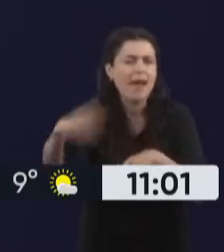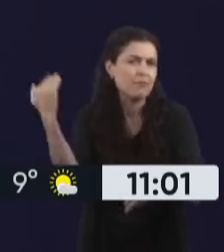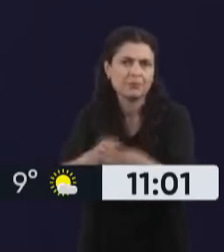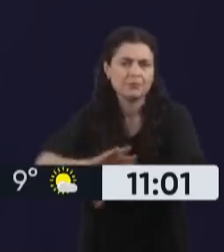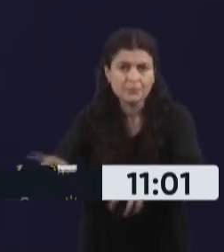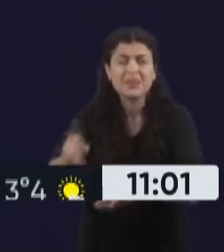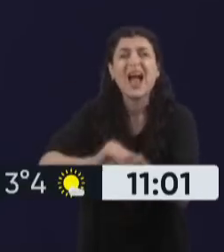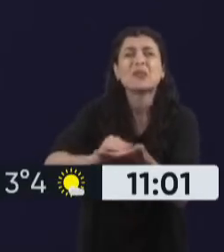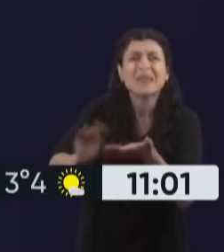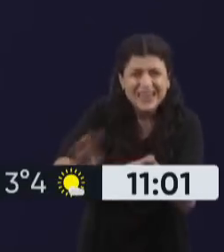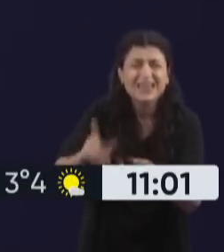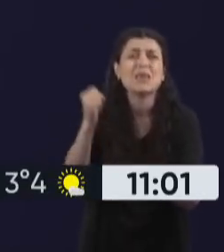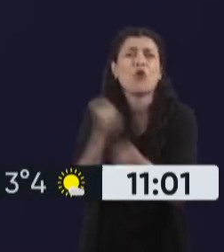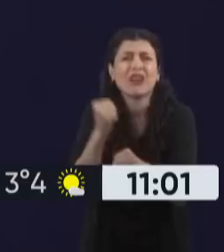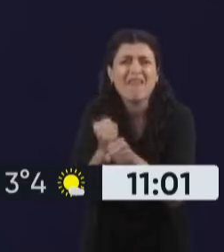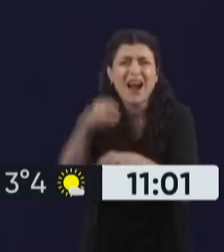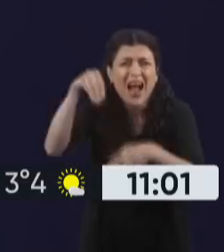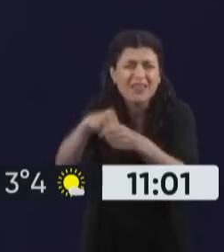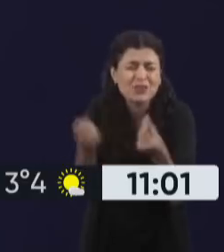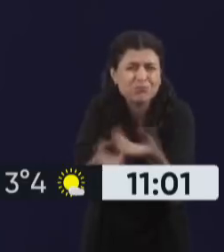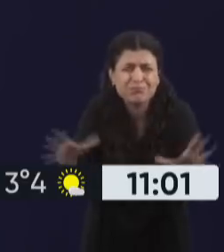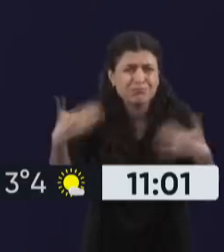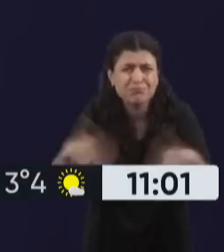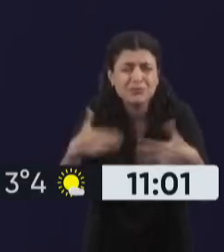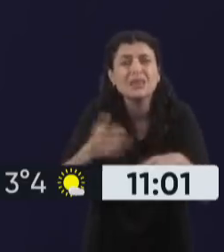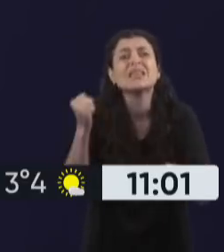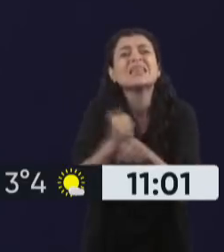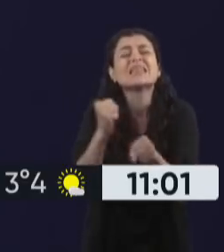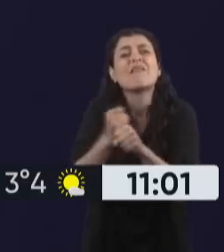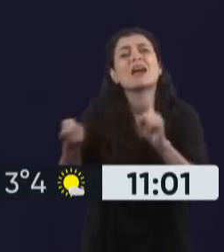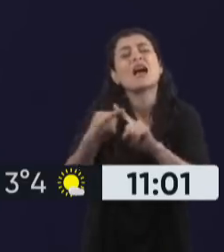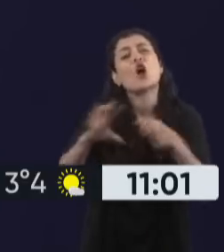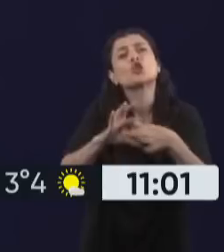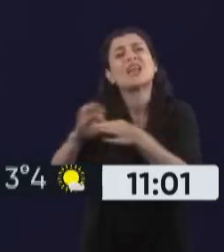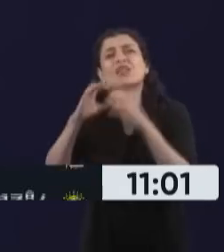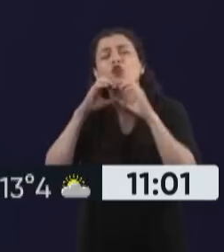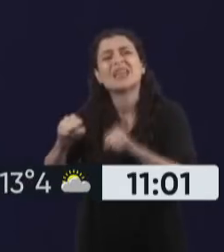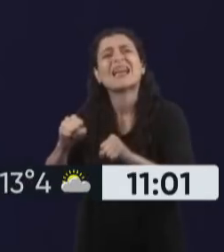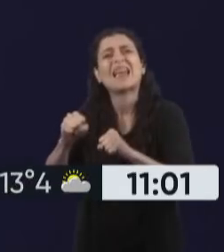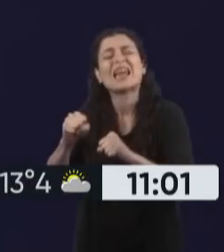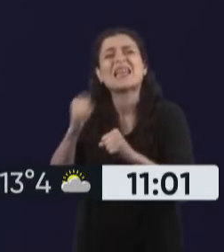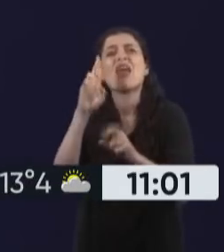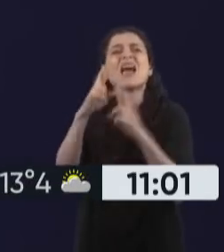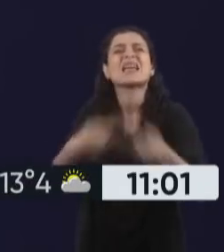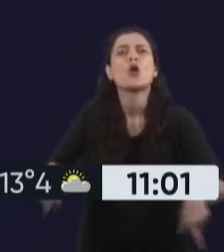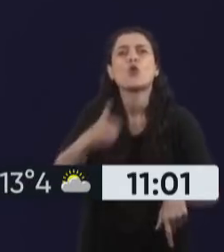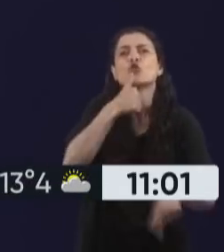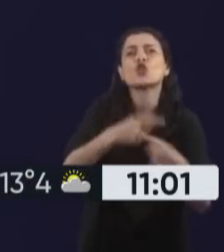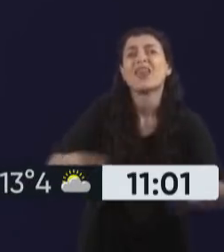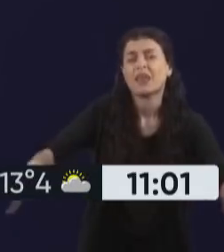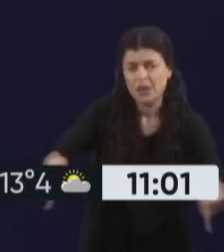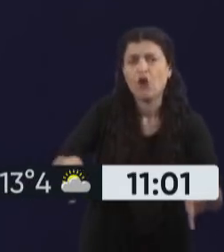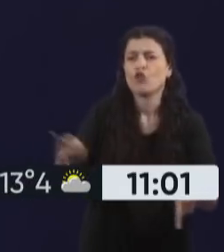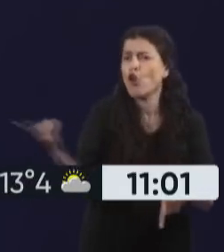administrativa que duplicaba sus funciones con la Subsecretaría de Recursos Hídricos. Ambos organismos se encargaban exactamente